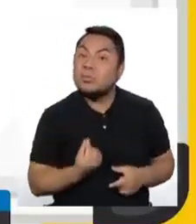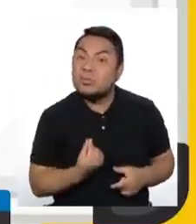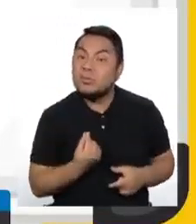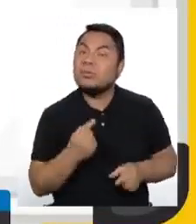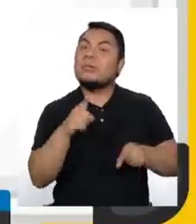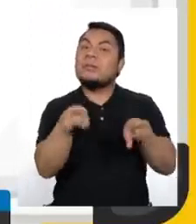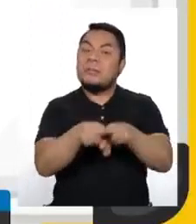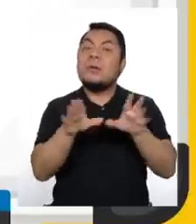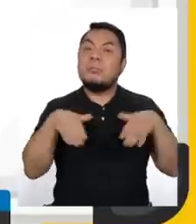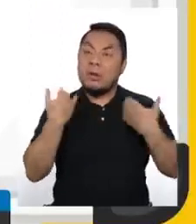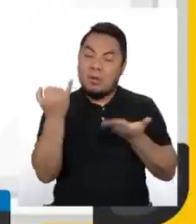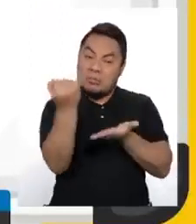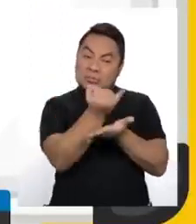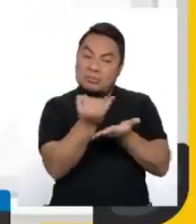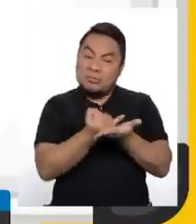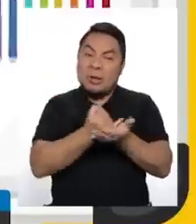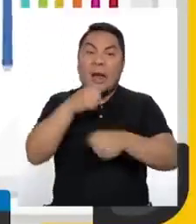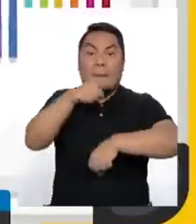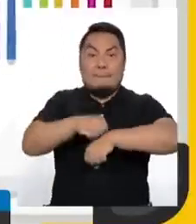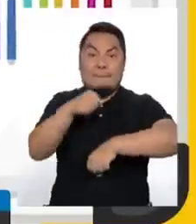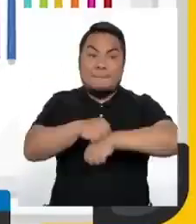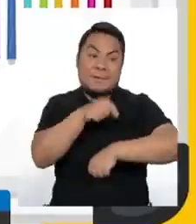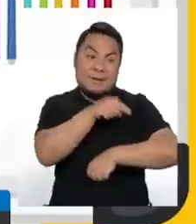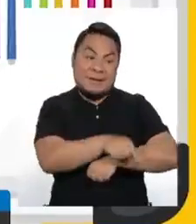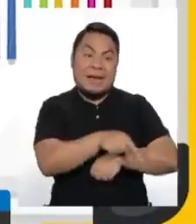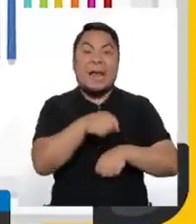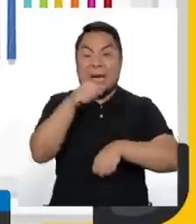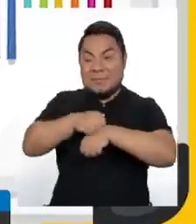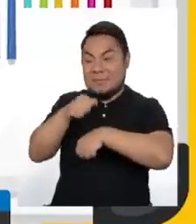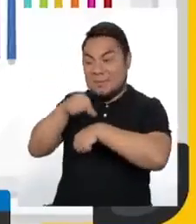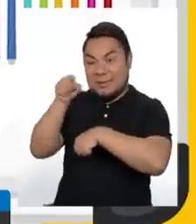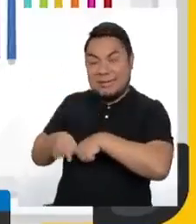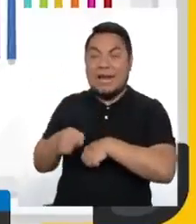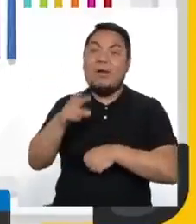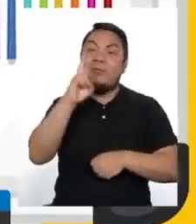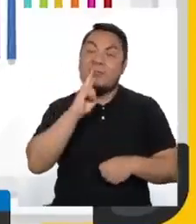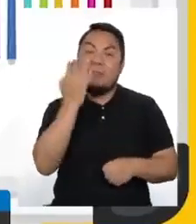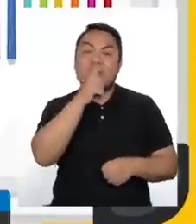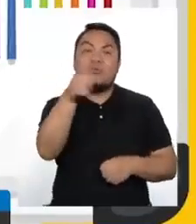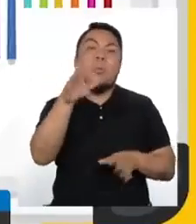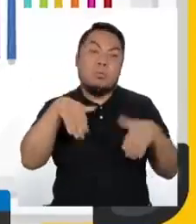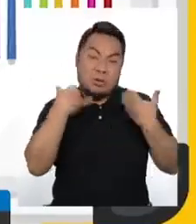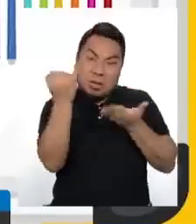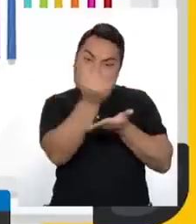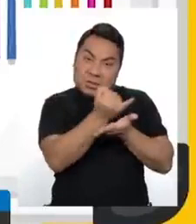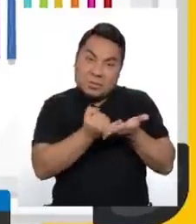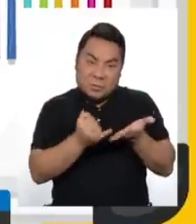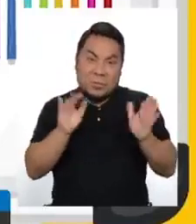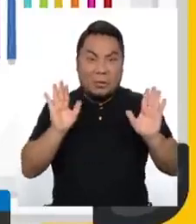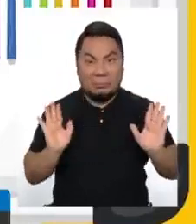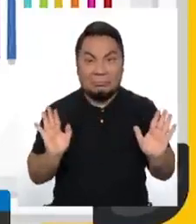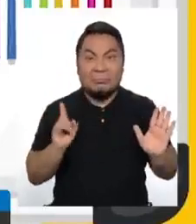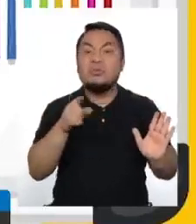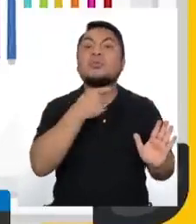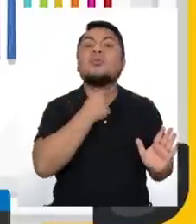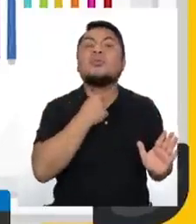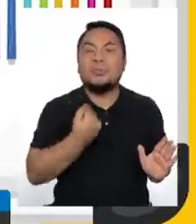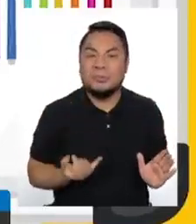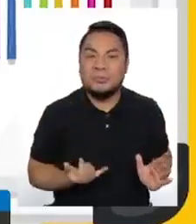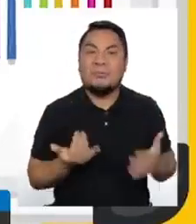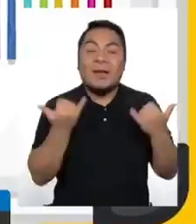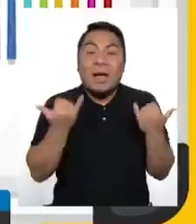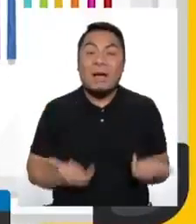también pueden dibujar las piedras de Andrea y Tomás en un cuaderno u hoja. Ahora sí,